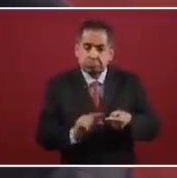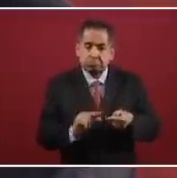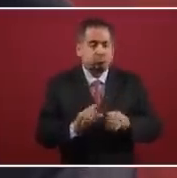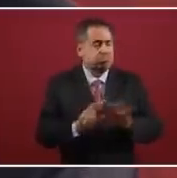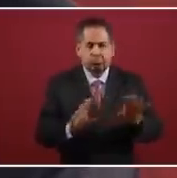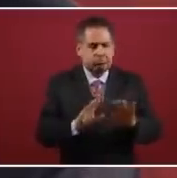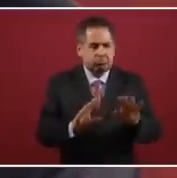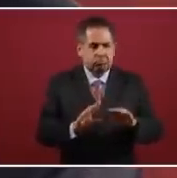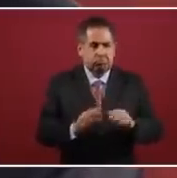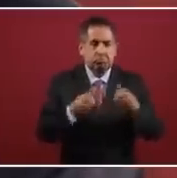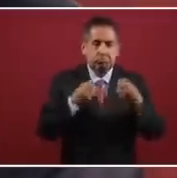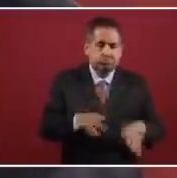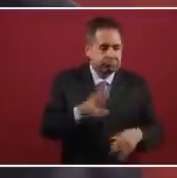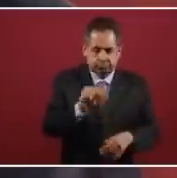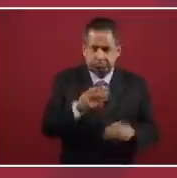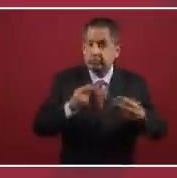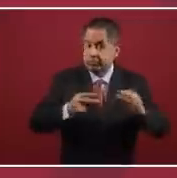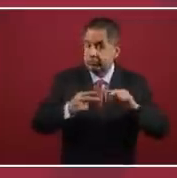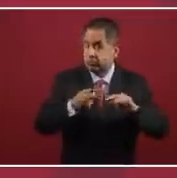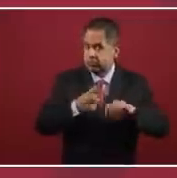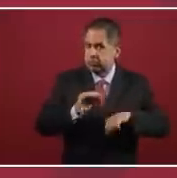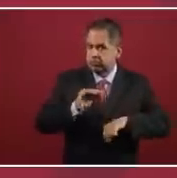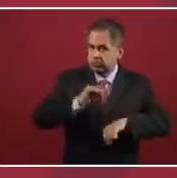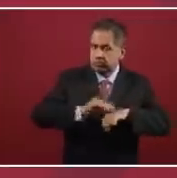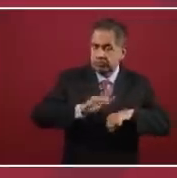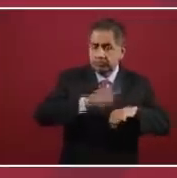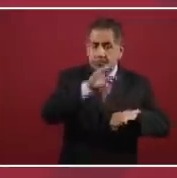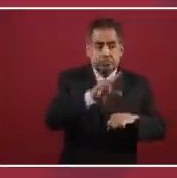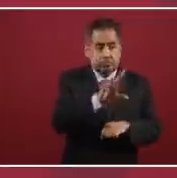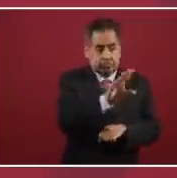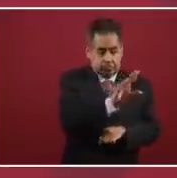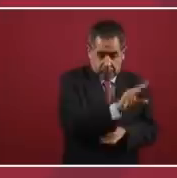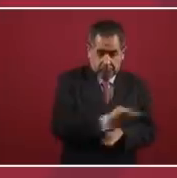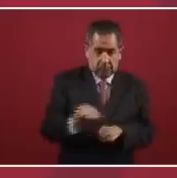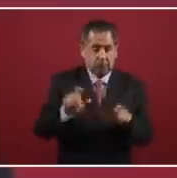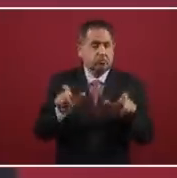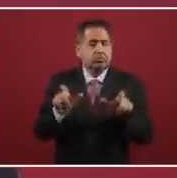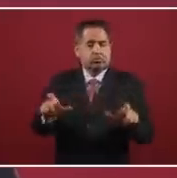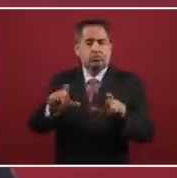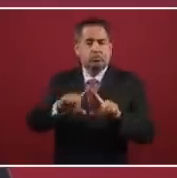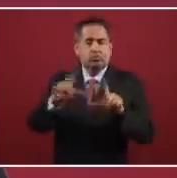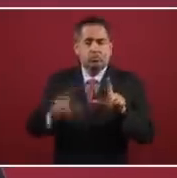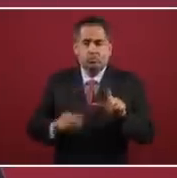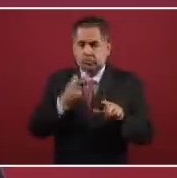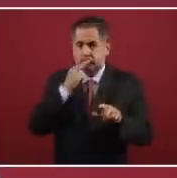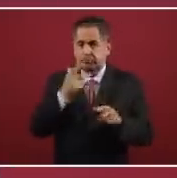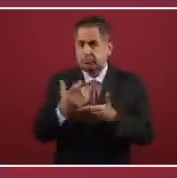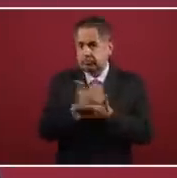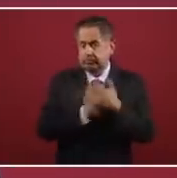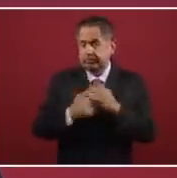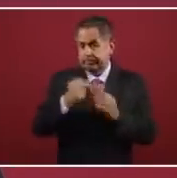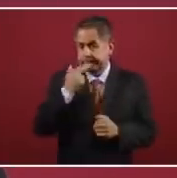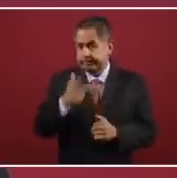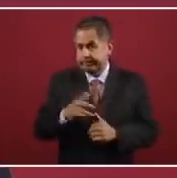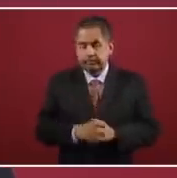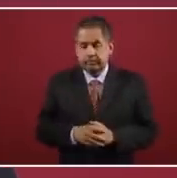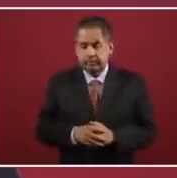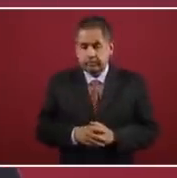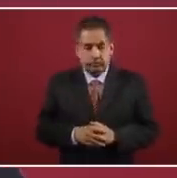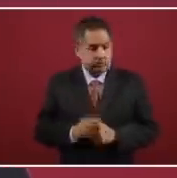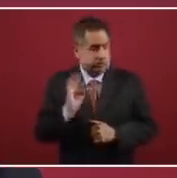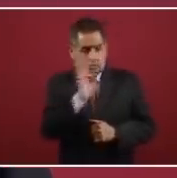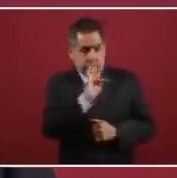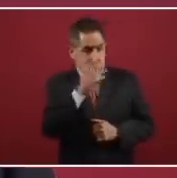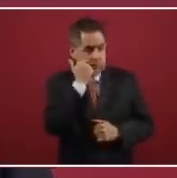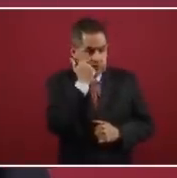mejoran al pasar a la Guardia Nacional. Si no quieren